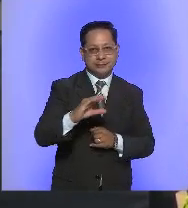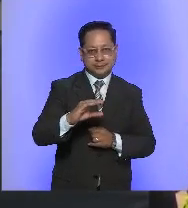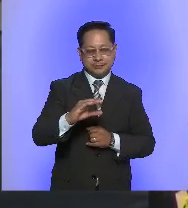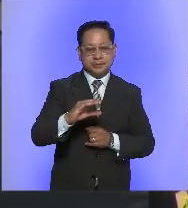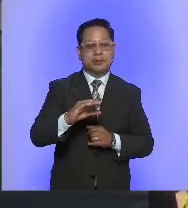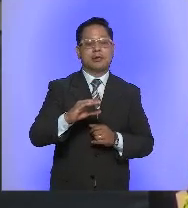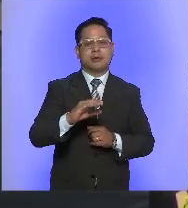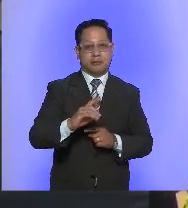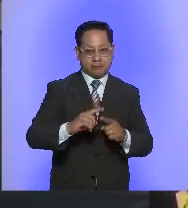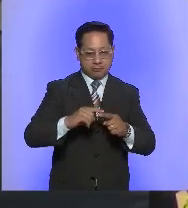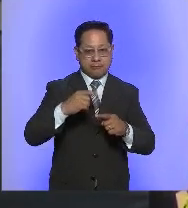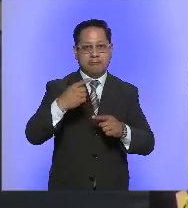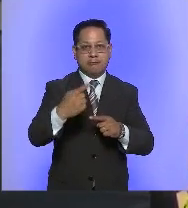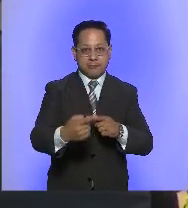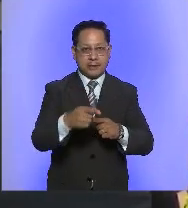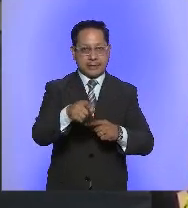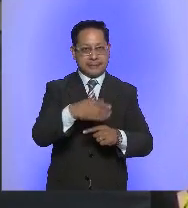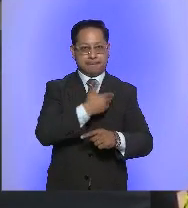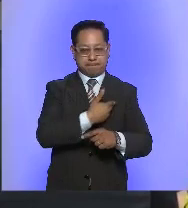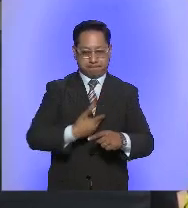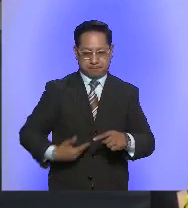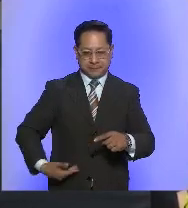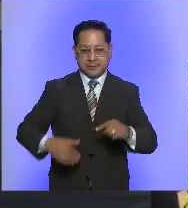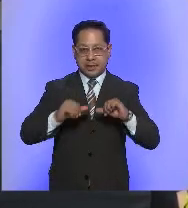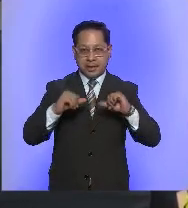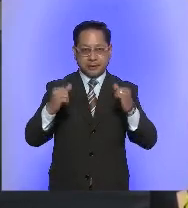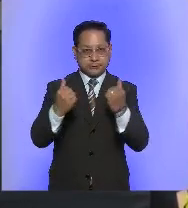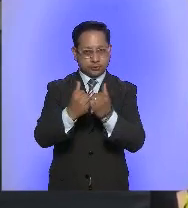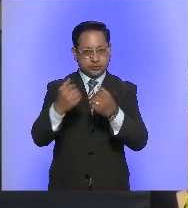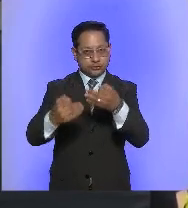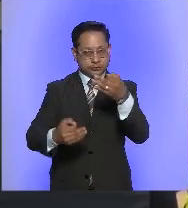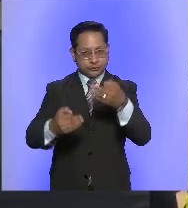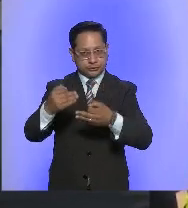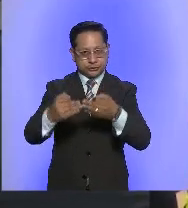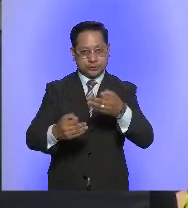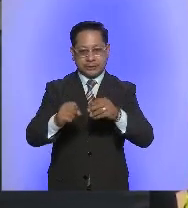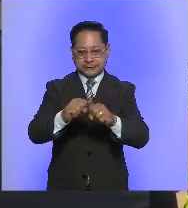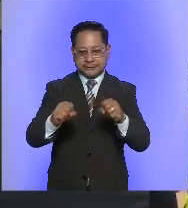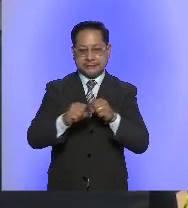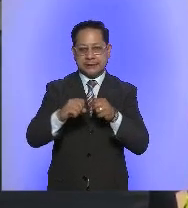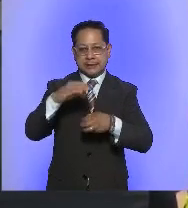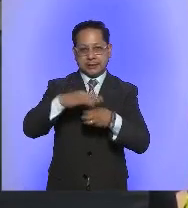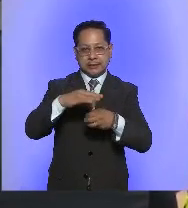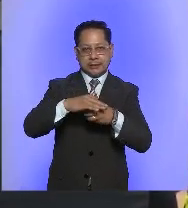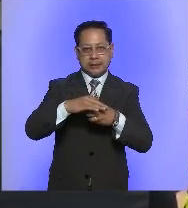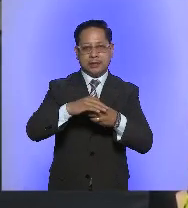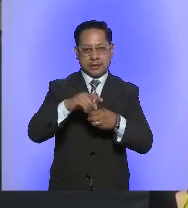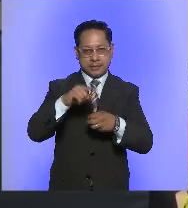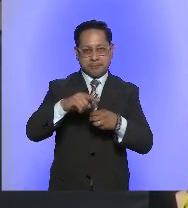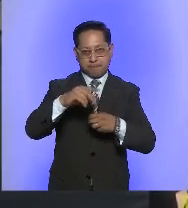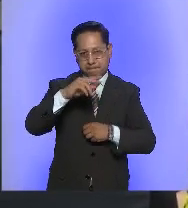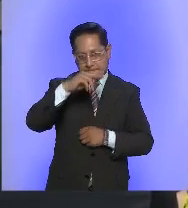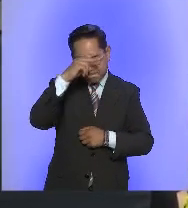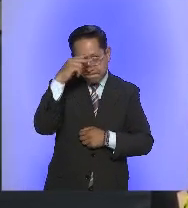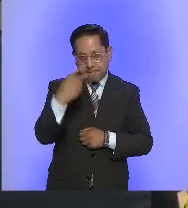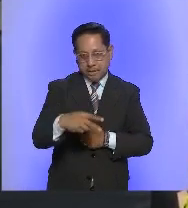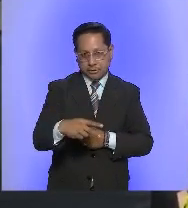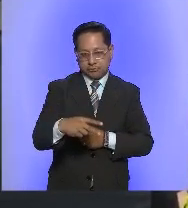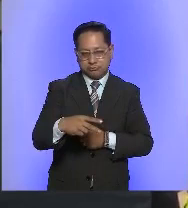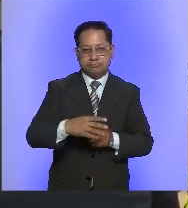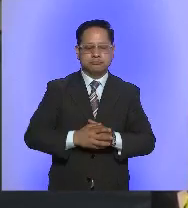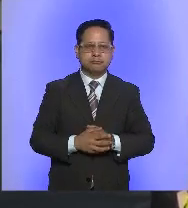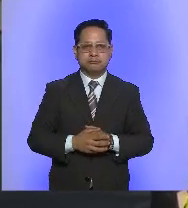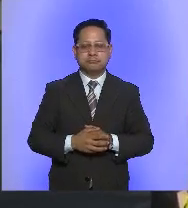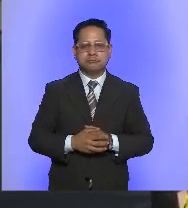de la Asociación de Tribunales y Salas Electorales de la República Mexicana. Integrante de la Comisión Redactora del